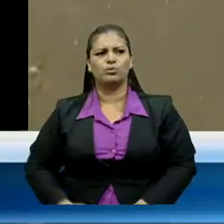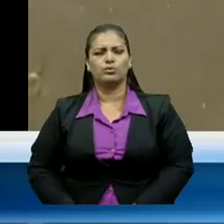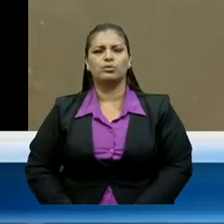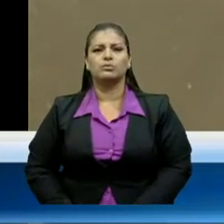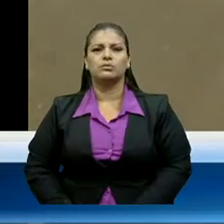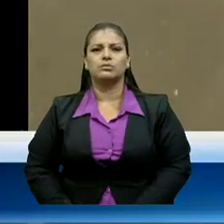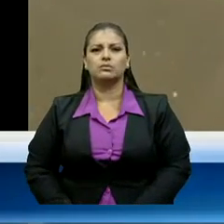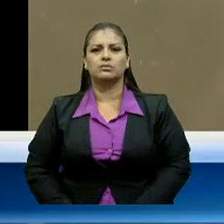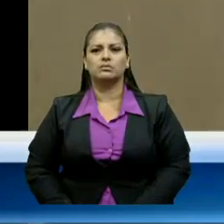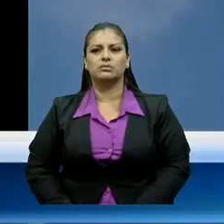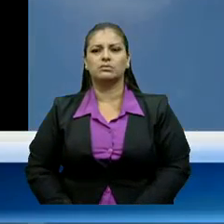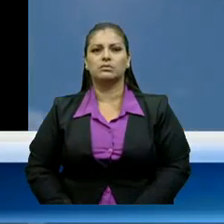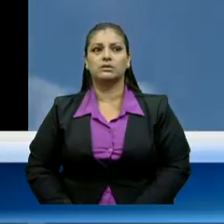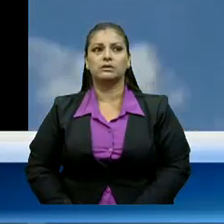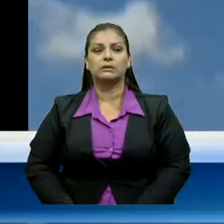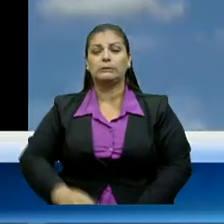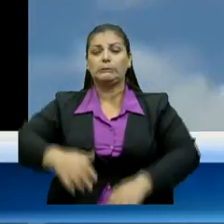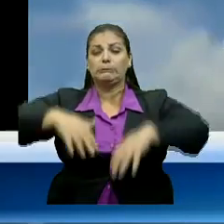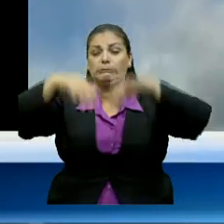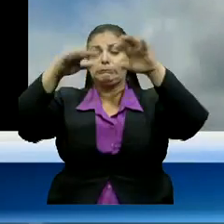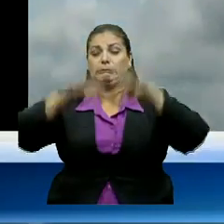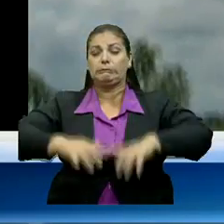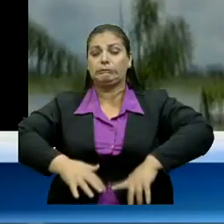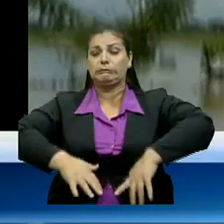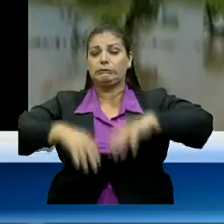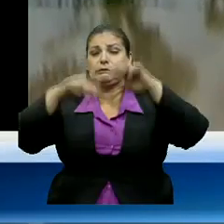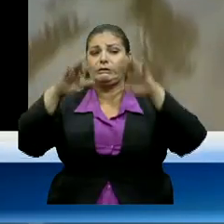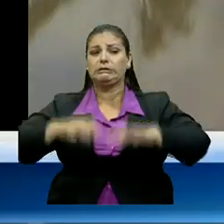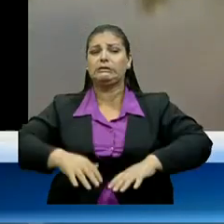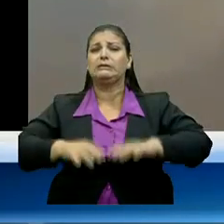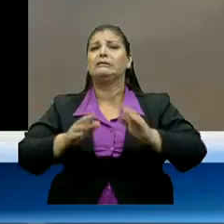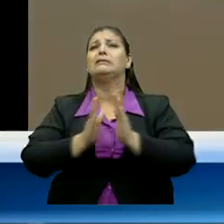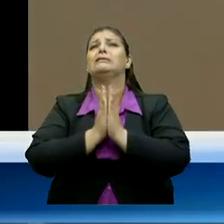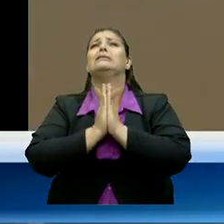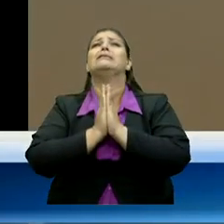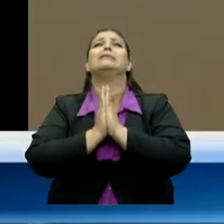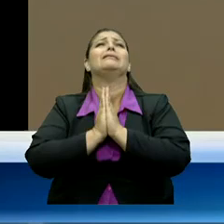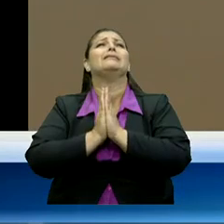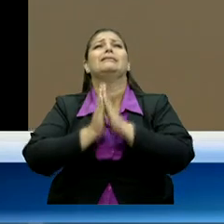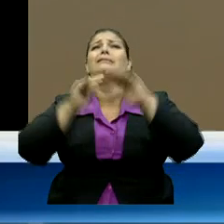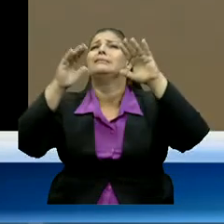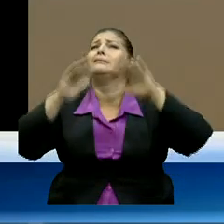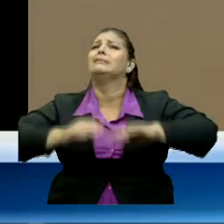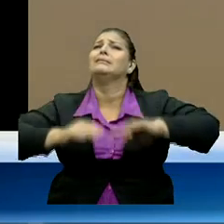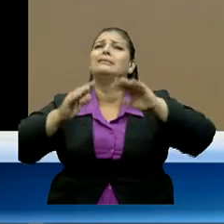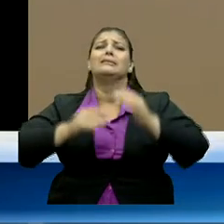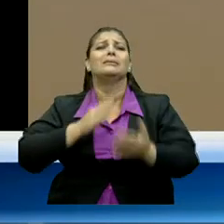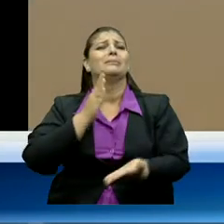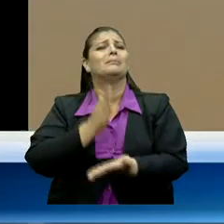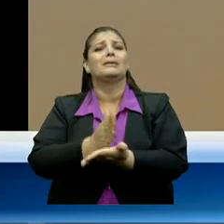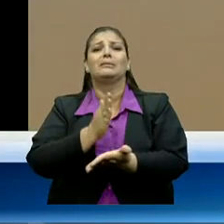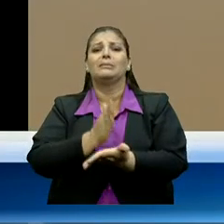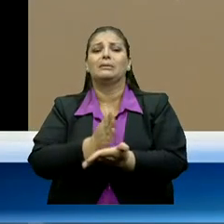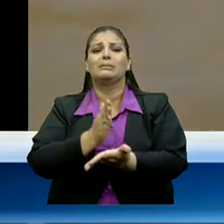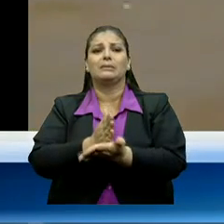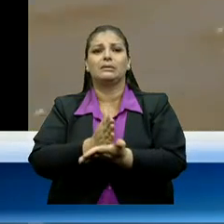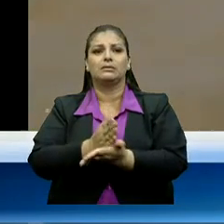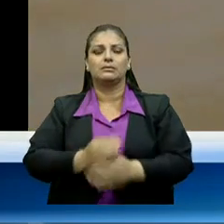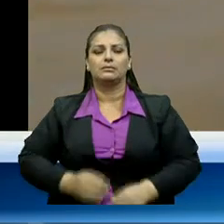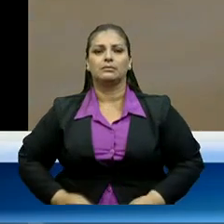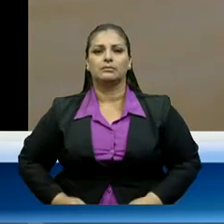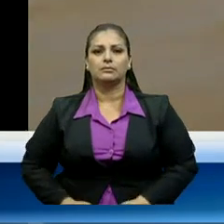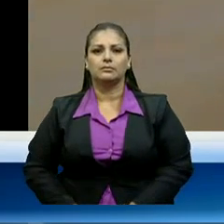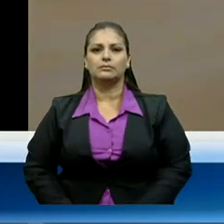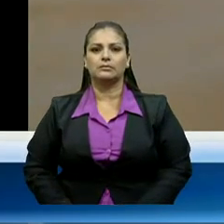la próxima descarga del cielo se compadezca del suelo. En Nobol, provincia del Guayas, con cámara